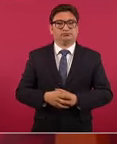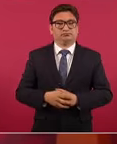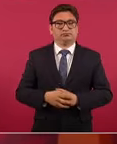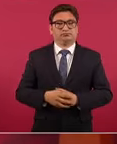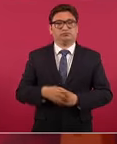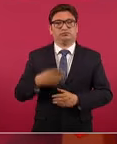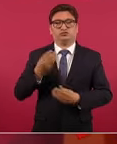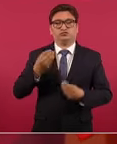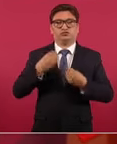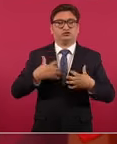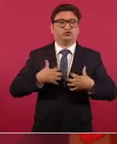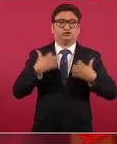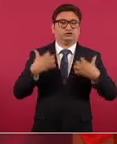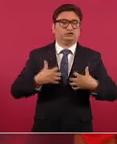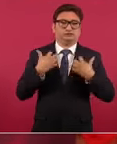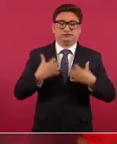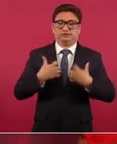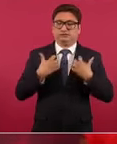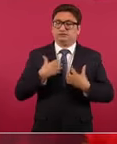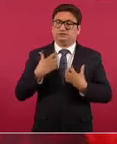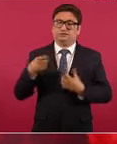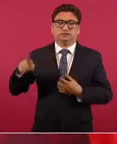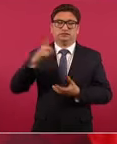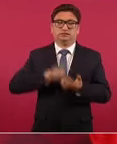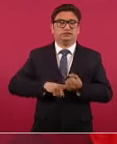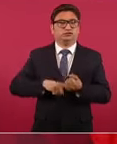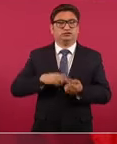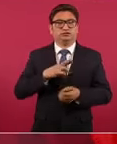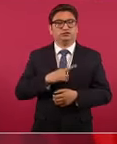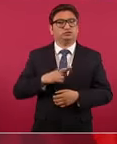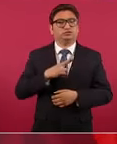mucho coraje albergan mucho odio